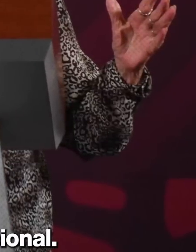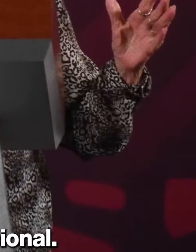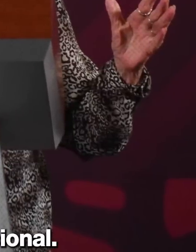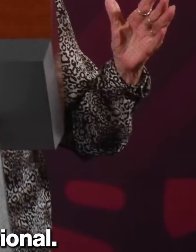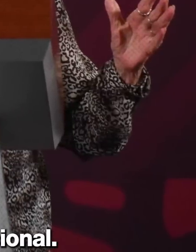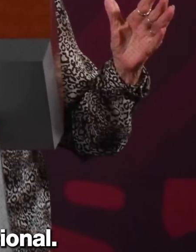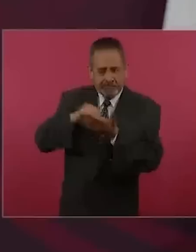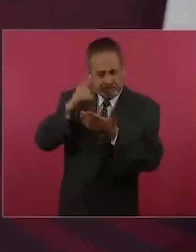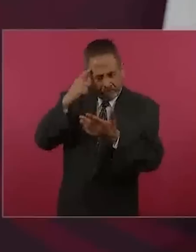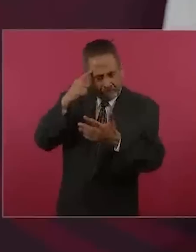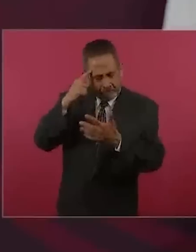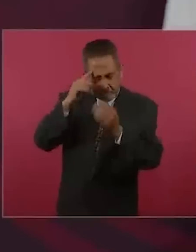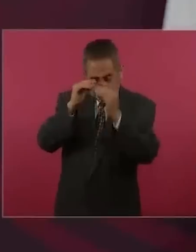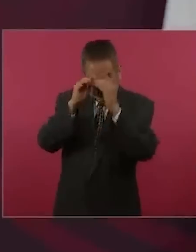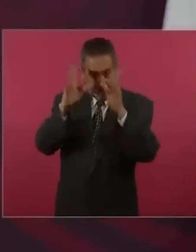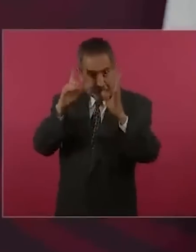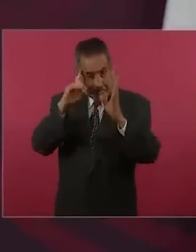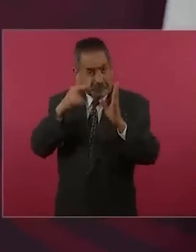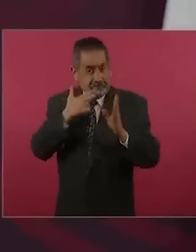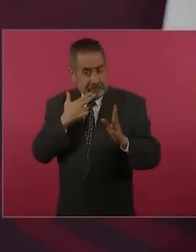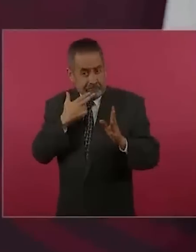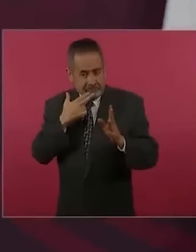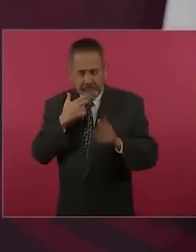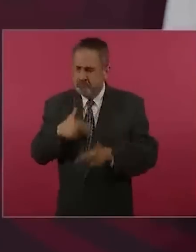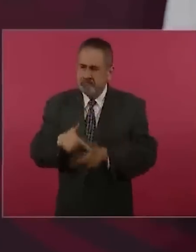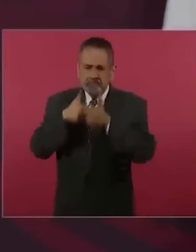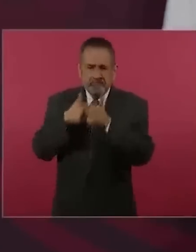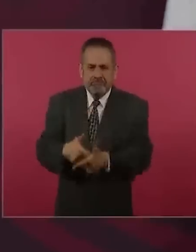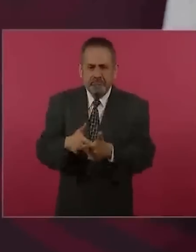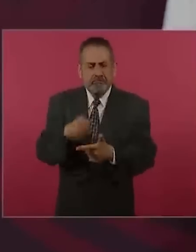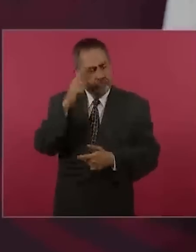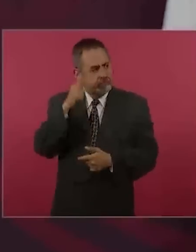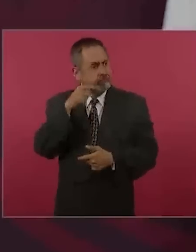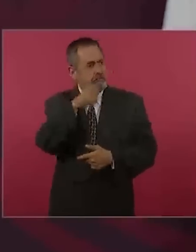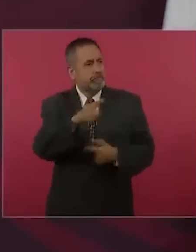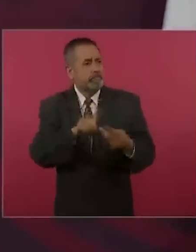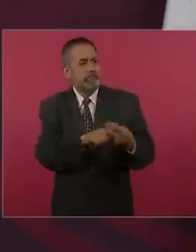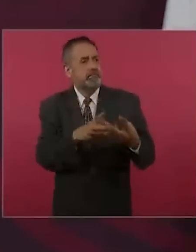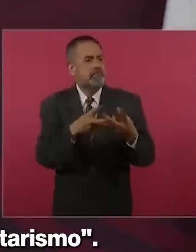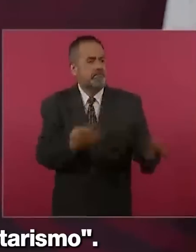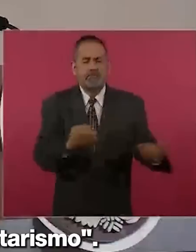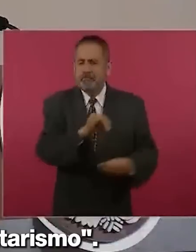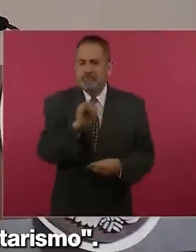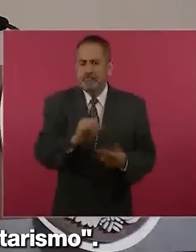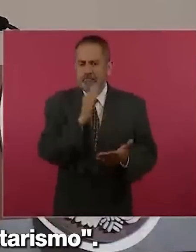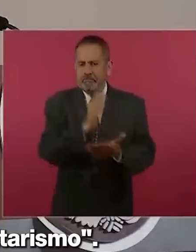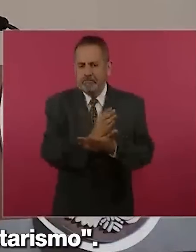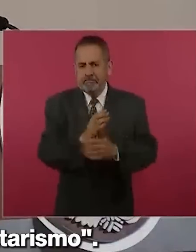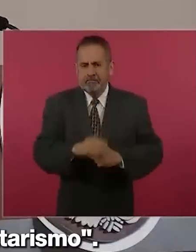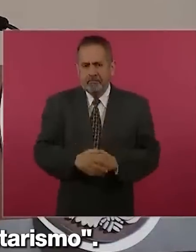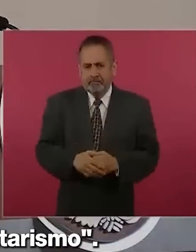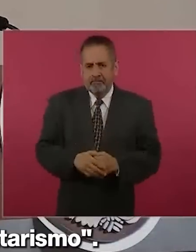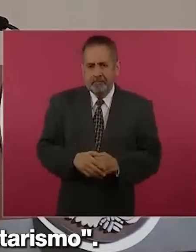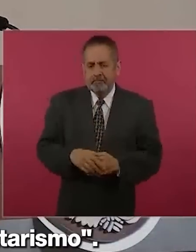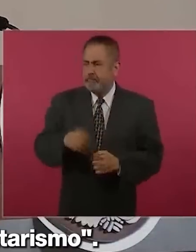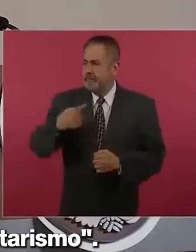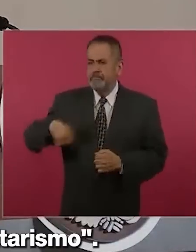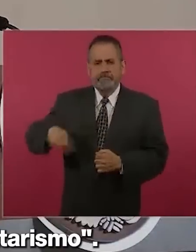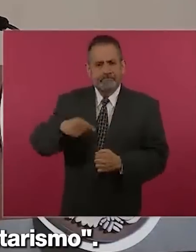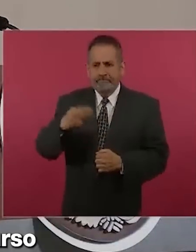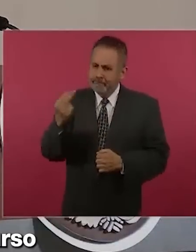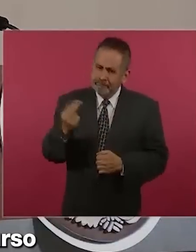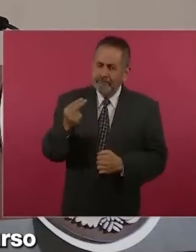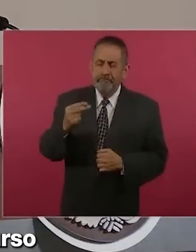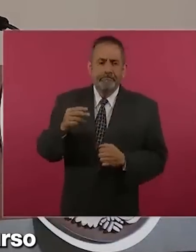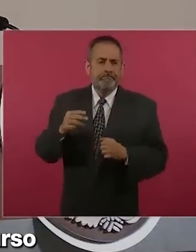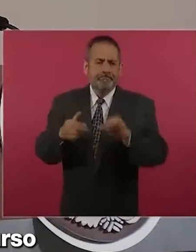en Palacio Nacional. El mandatario destacó a la activista como un símbolo de la resistencia y de la defensa de quienes sufren por el